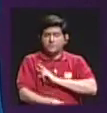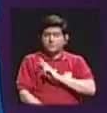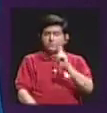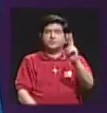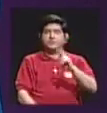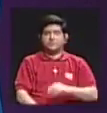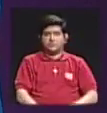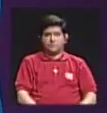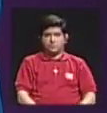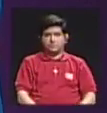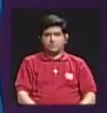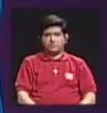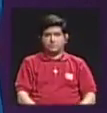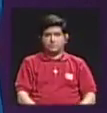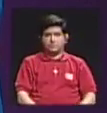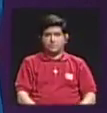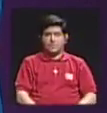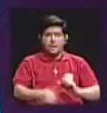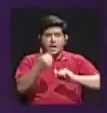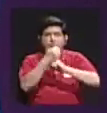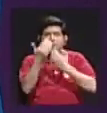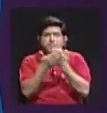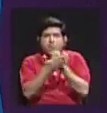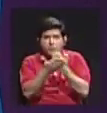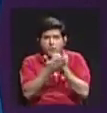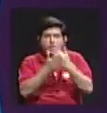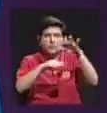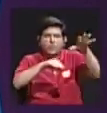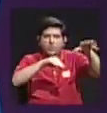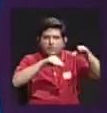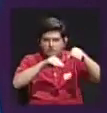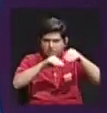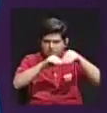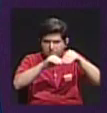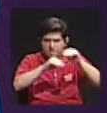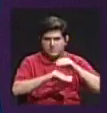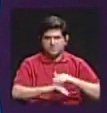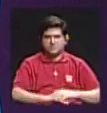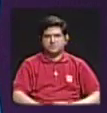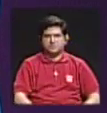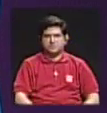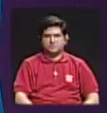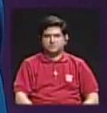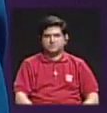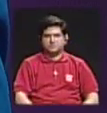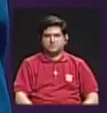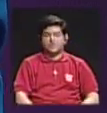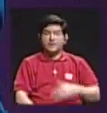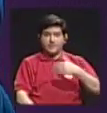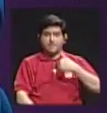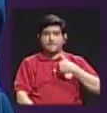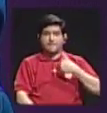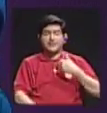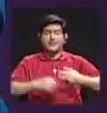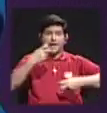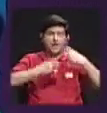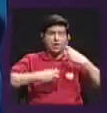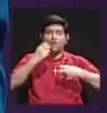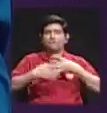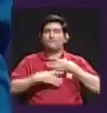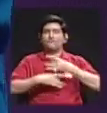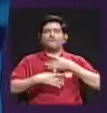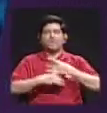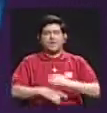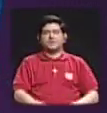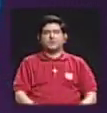religión. Se está subsidiando, bueno, que además pues se han tenido conflicto de intereses